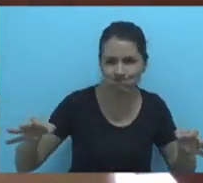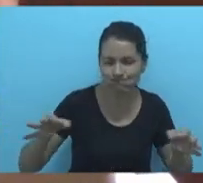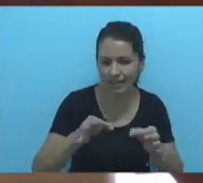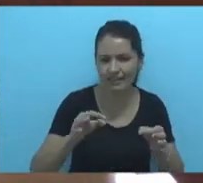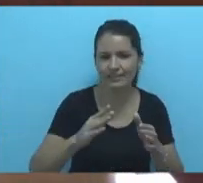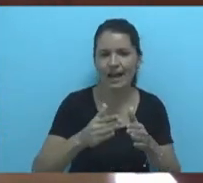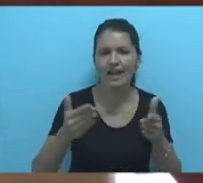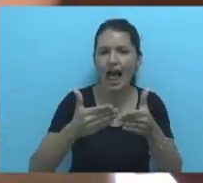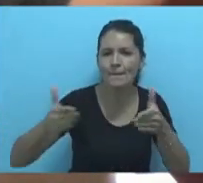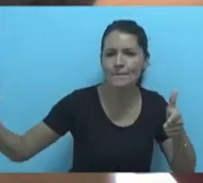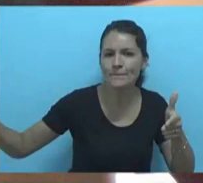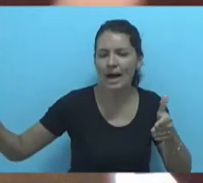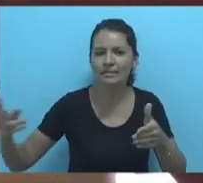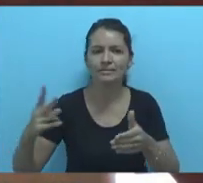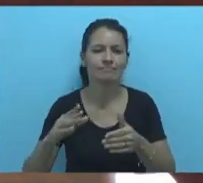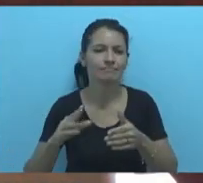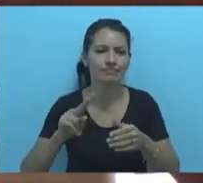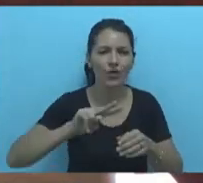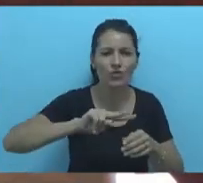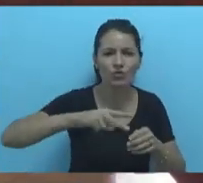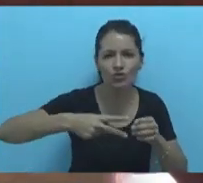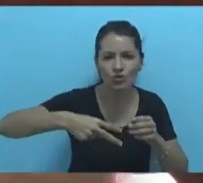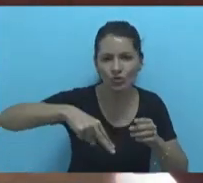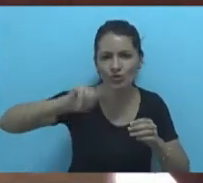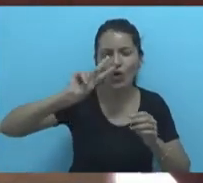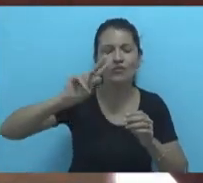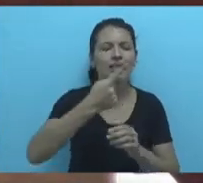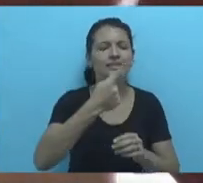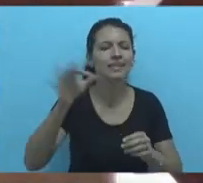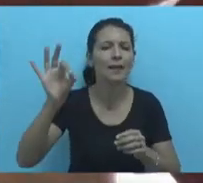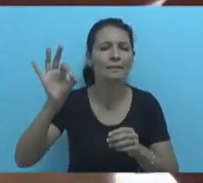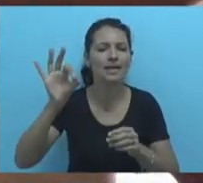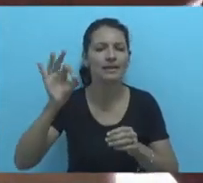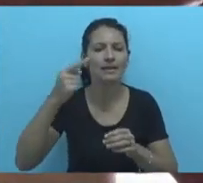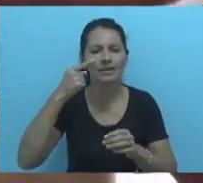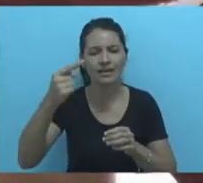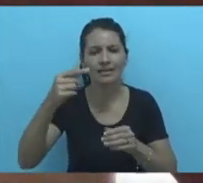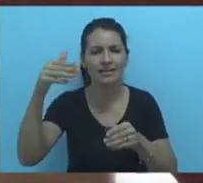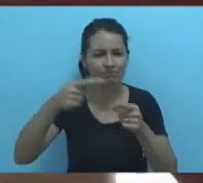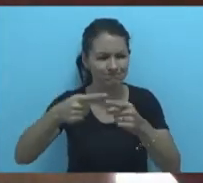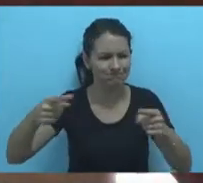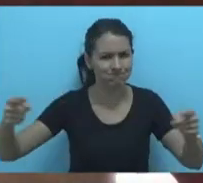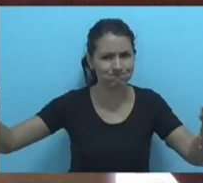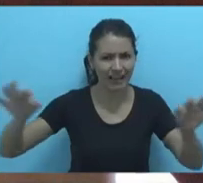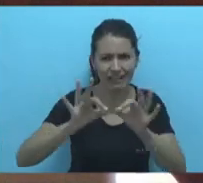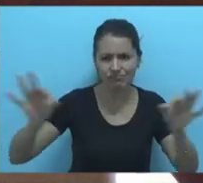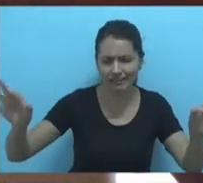estaríamos llevando a más del doble, a más de 100.000 hectáreas, lo cual me parece que es muy importante